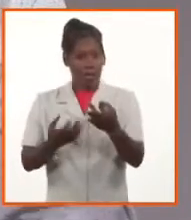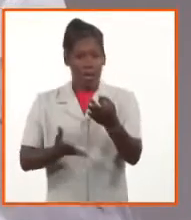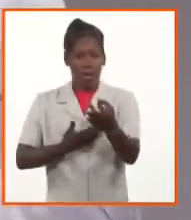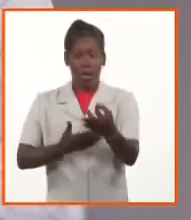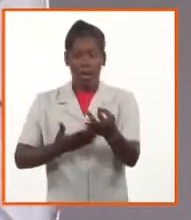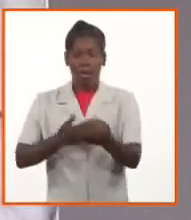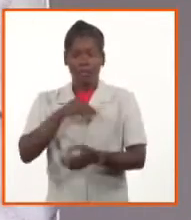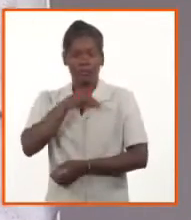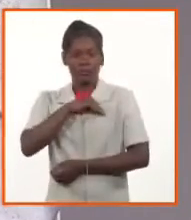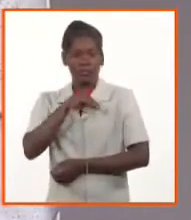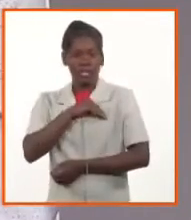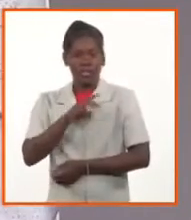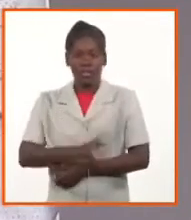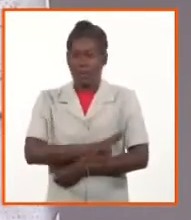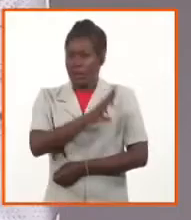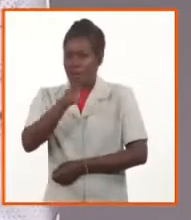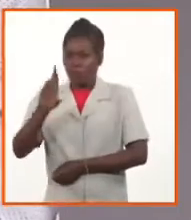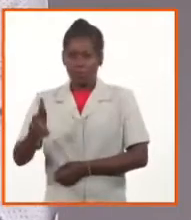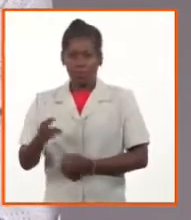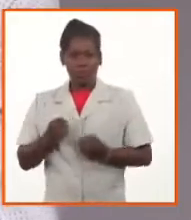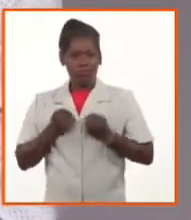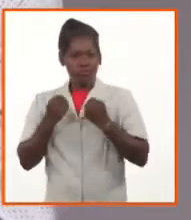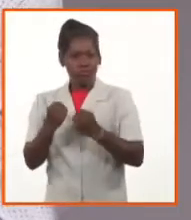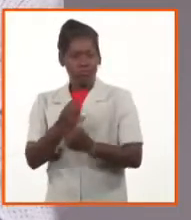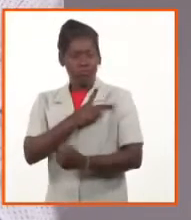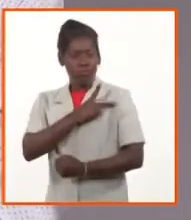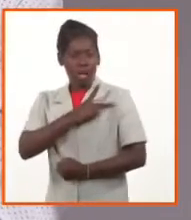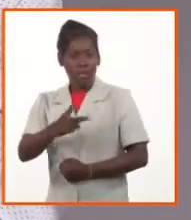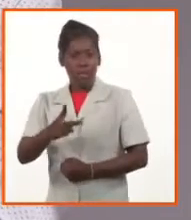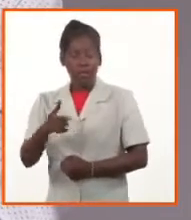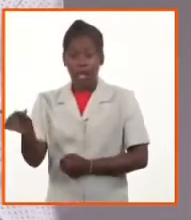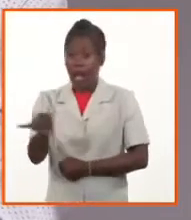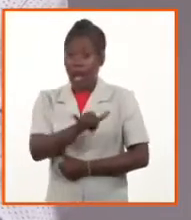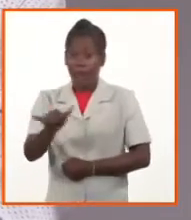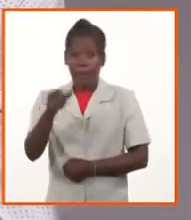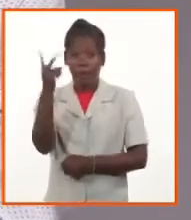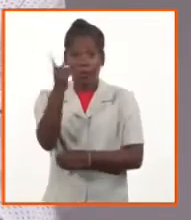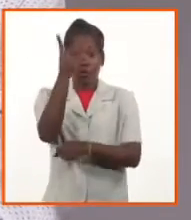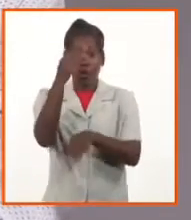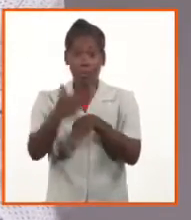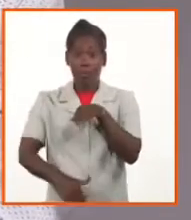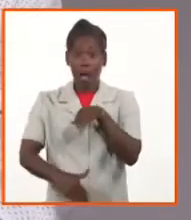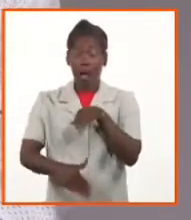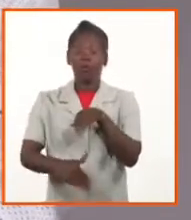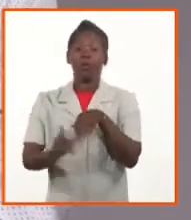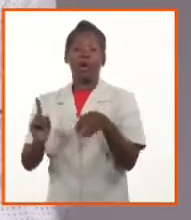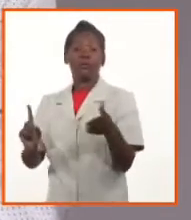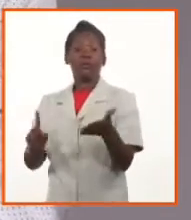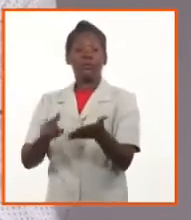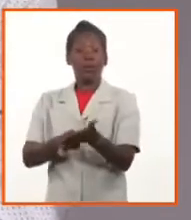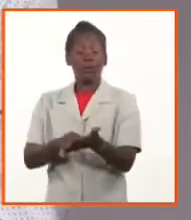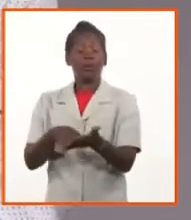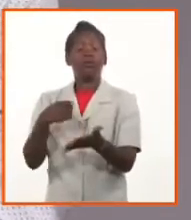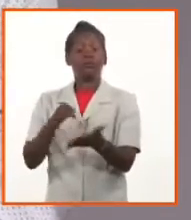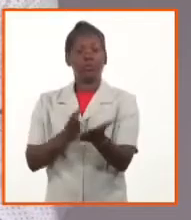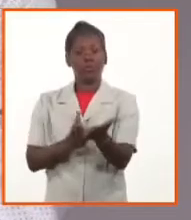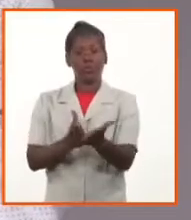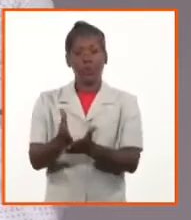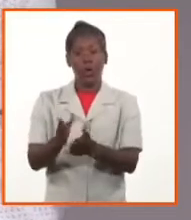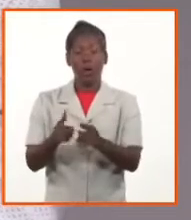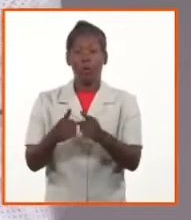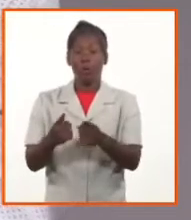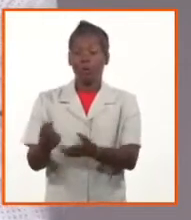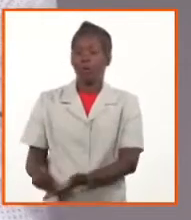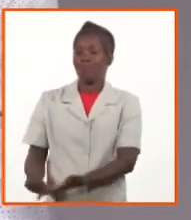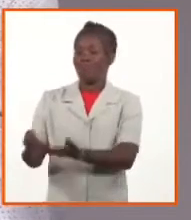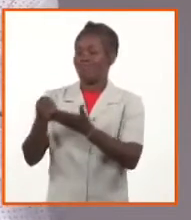arte tenemos que seguir manteniendo las esencias de la revolución, que es una revolución cultural, eminentemente